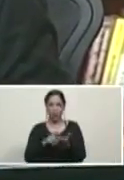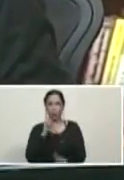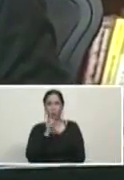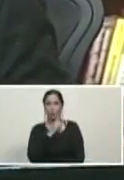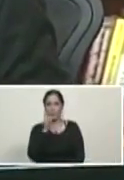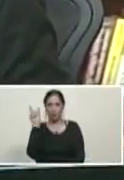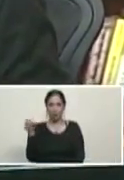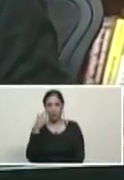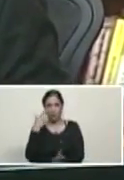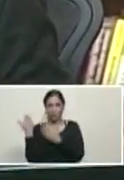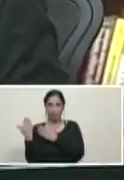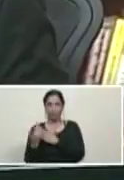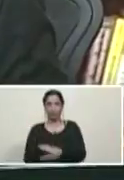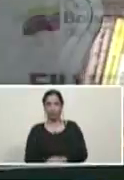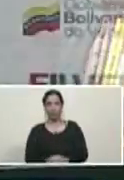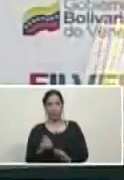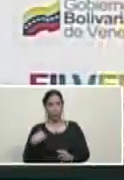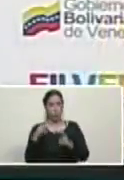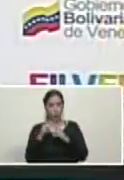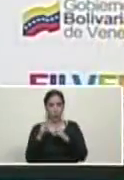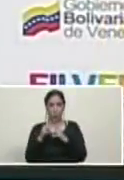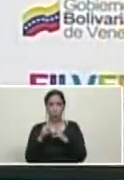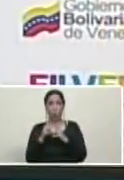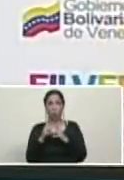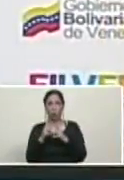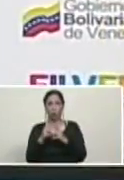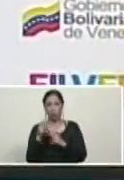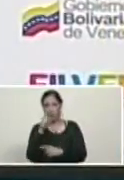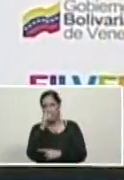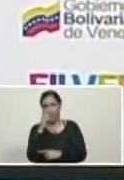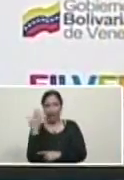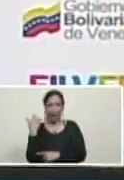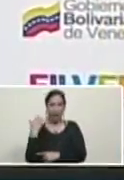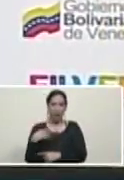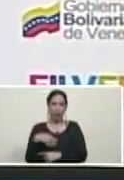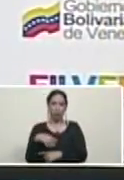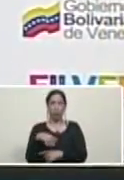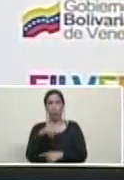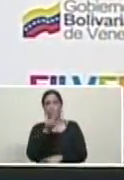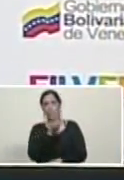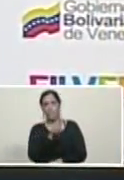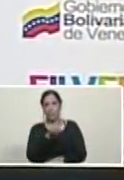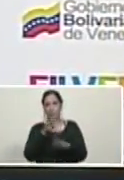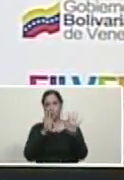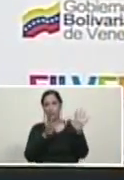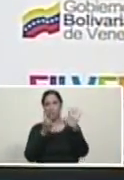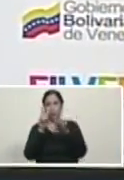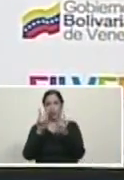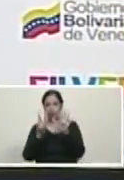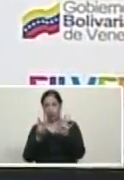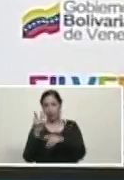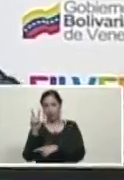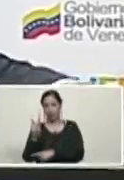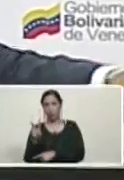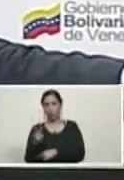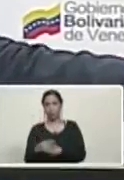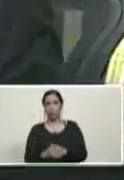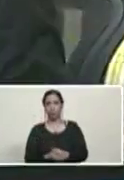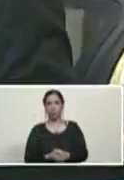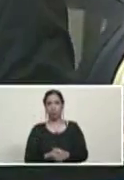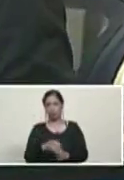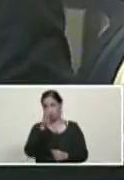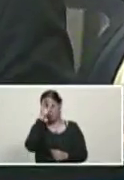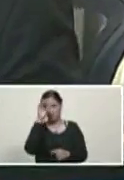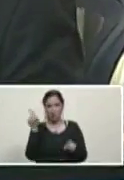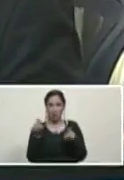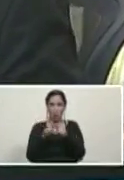Yo conozco a Raúl del año 70 y dele por allá. Y no sabía que se llamaba Nicolás.